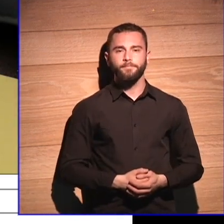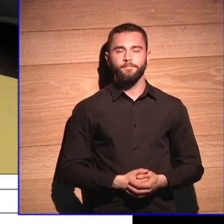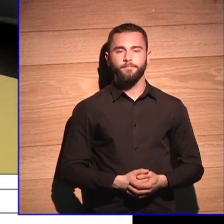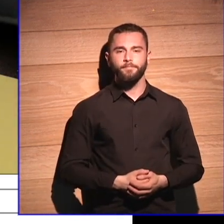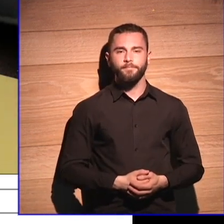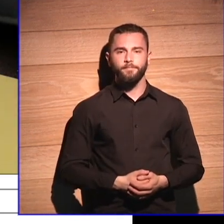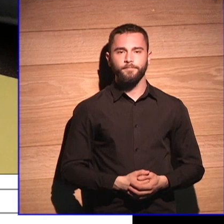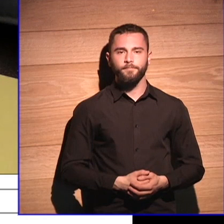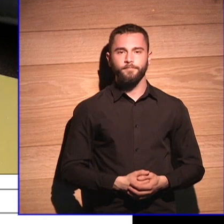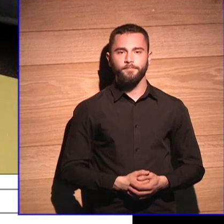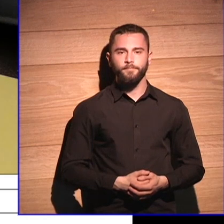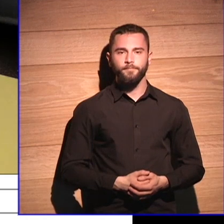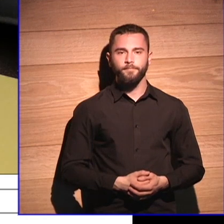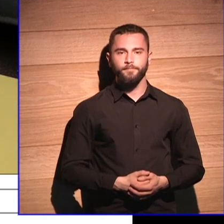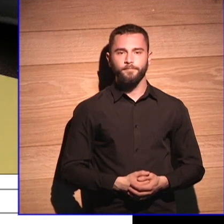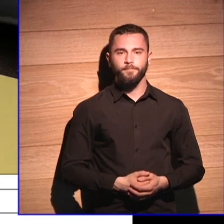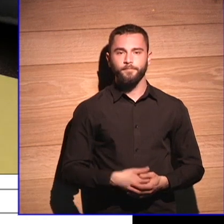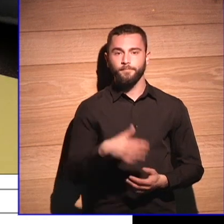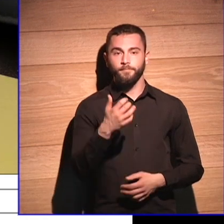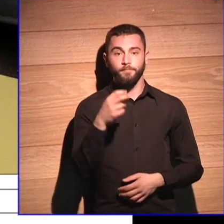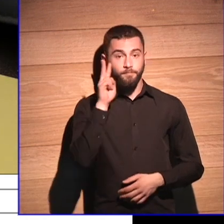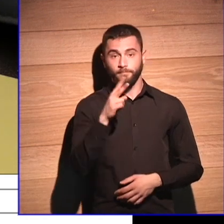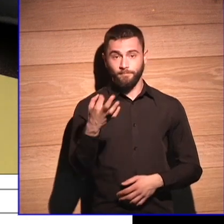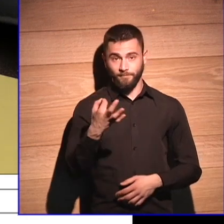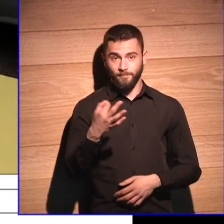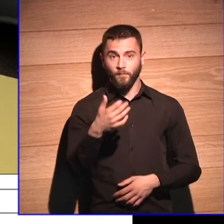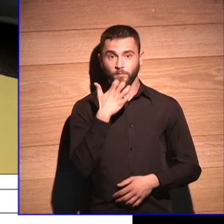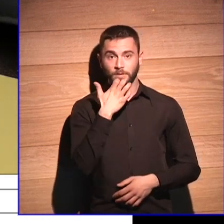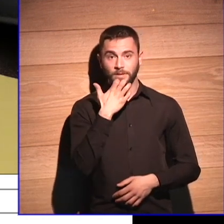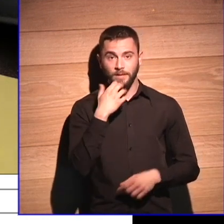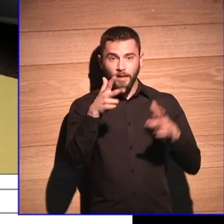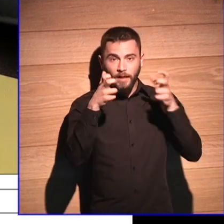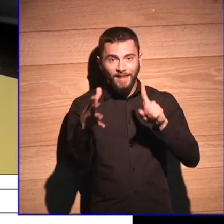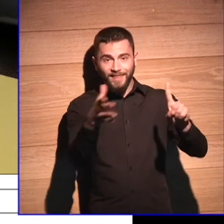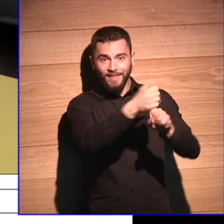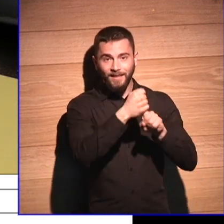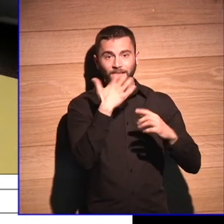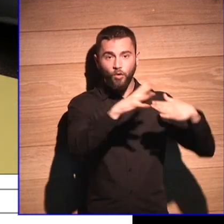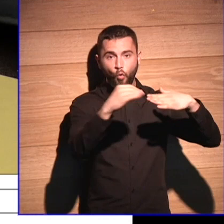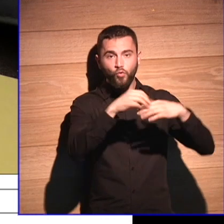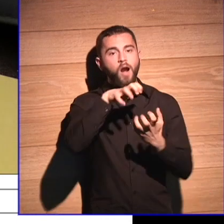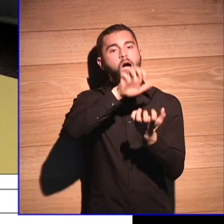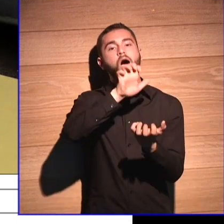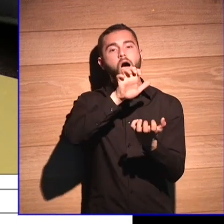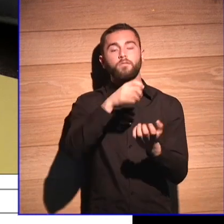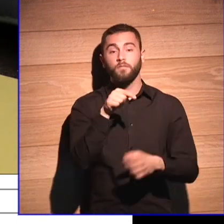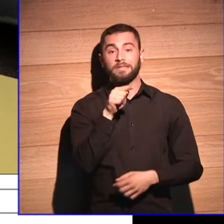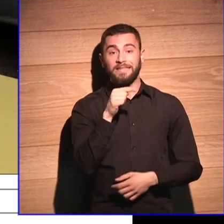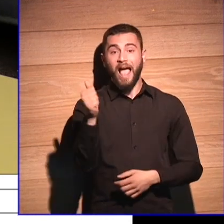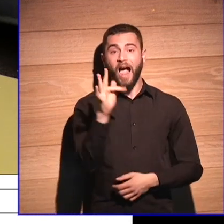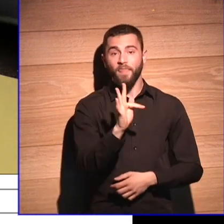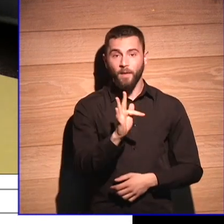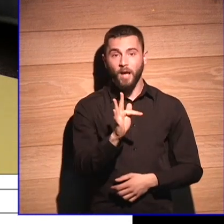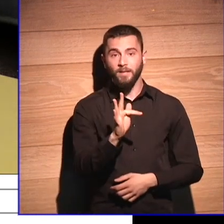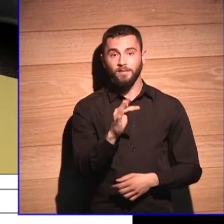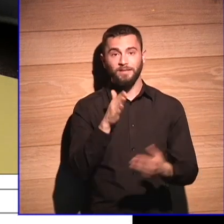Sí, lo que hubiéramos tenido que ver es que detecta cuando el usuario tiene la boca abierta y además encara